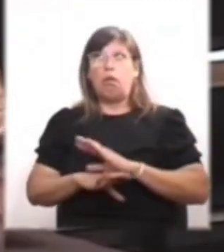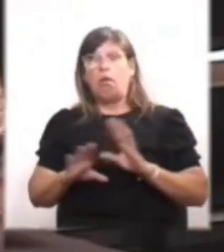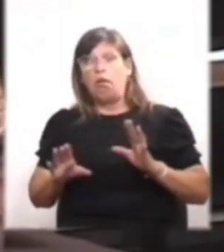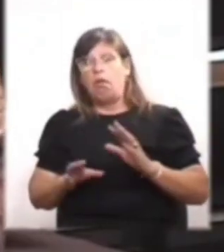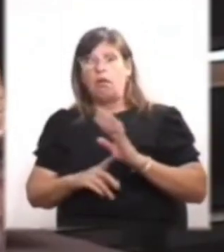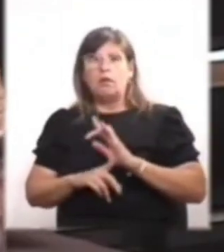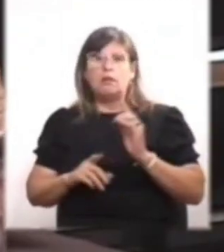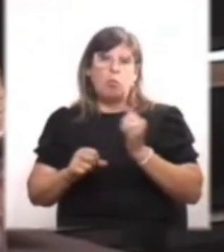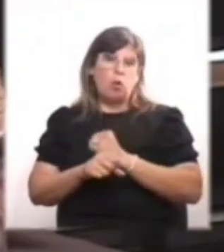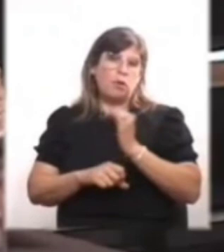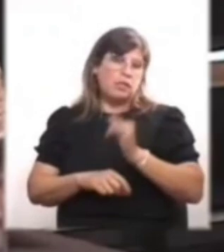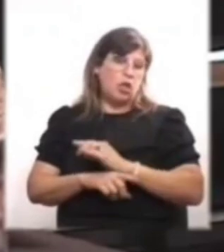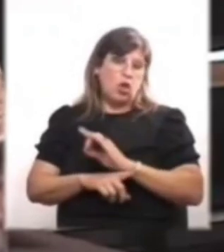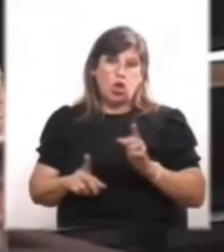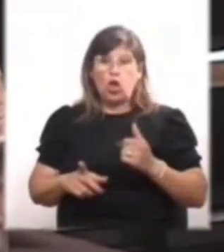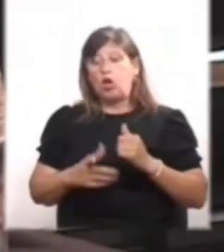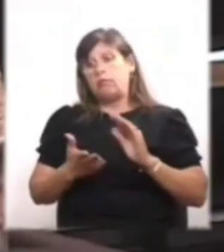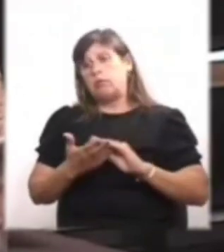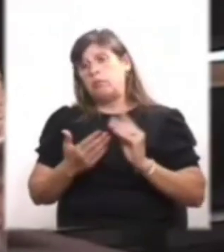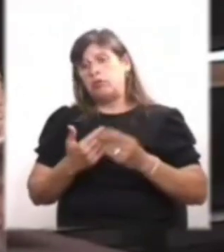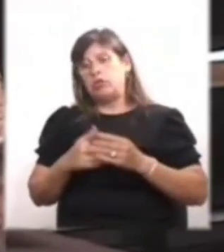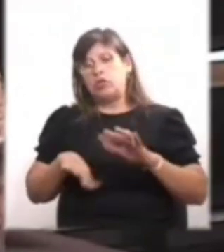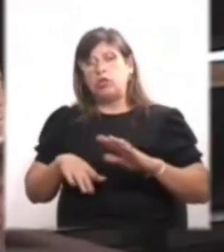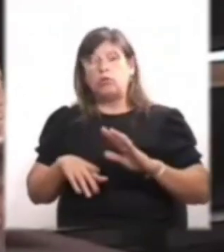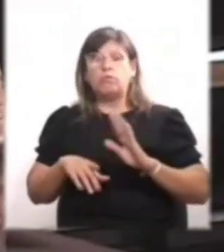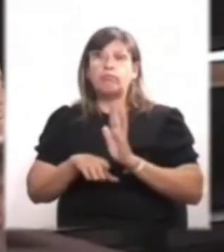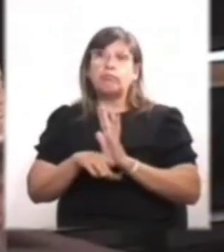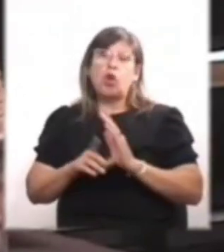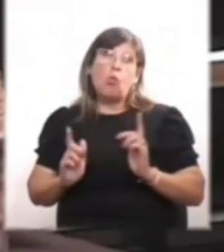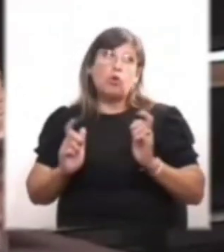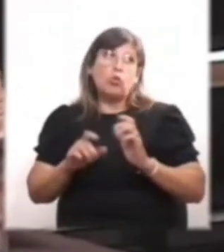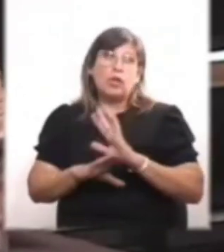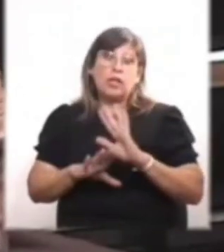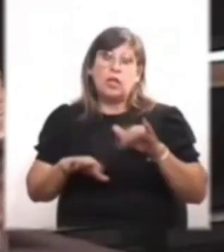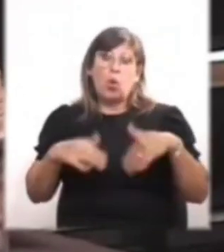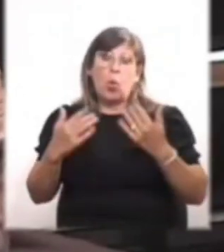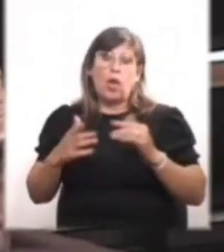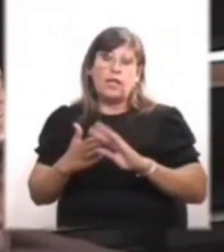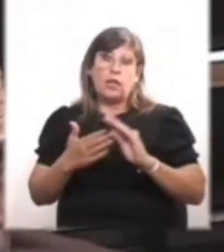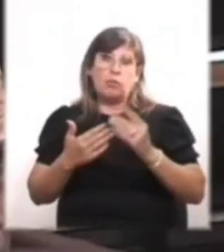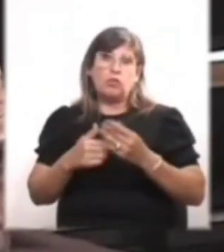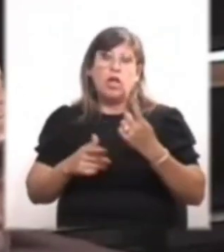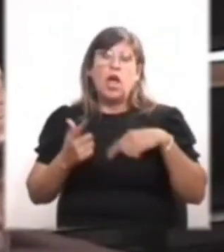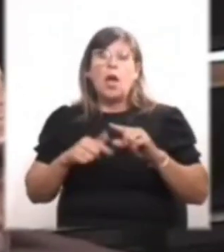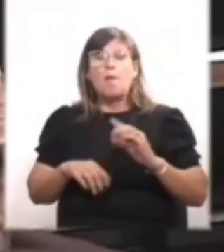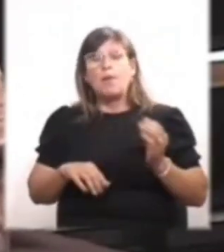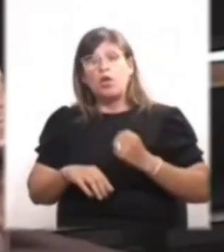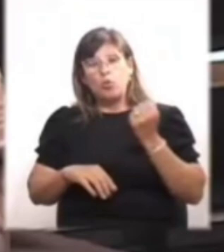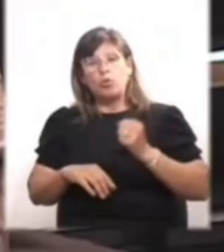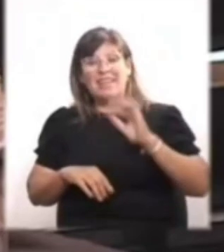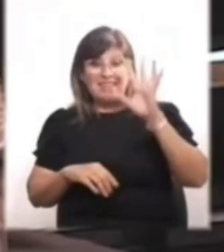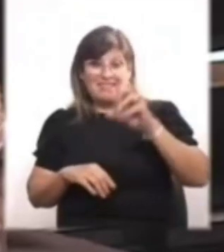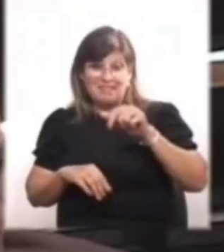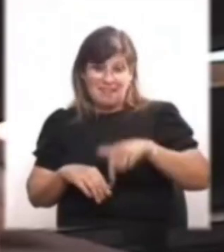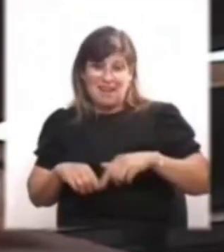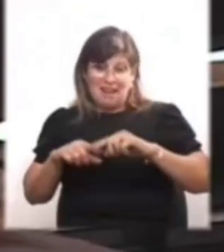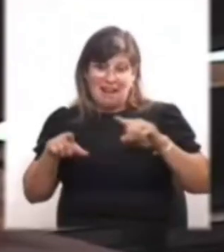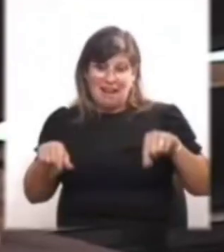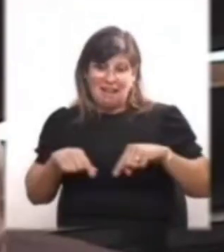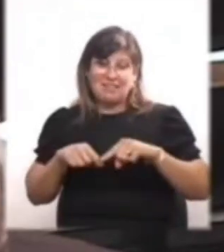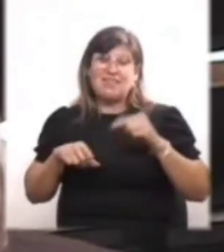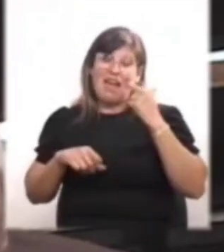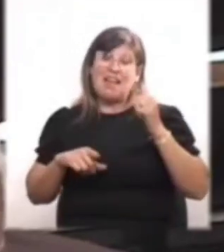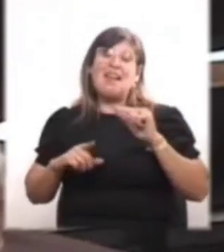porque se apruebe o no se apruebe. Tendrá la suerte de cualquier proyecto, pero lo importante es que el tema se traiga a sala, se discuta y que cada